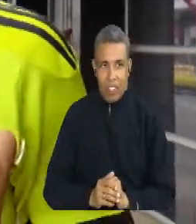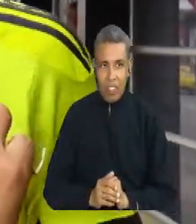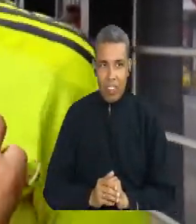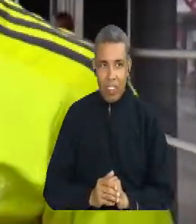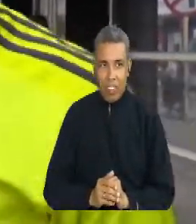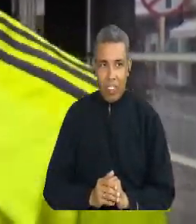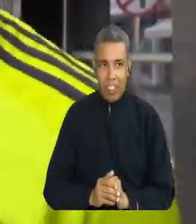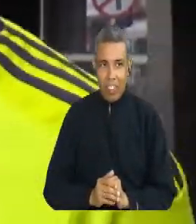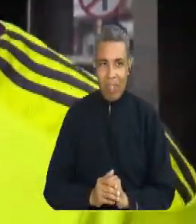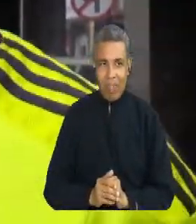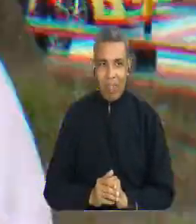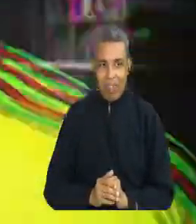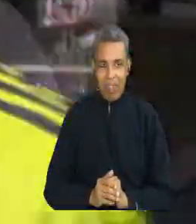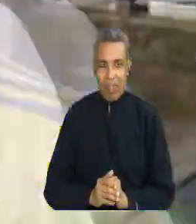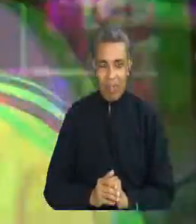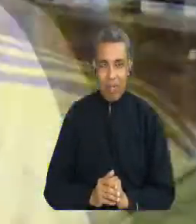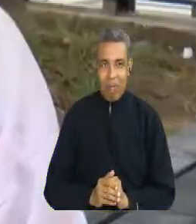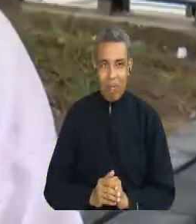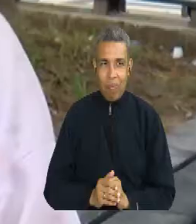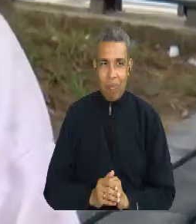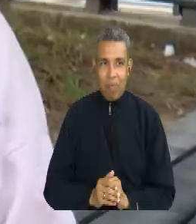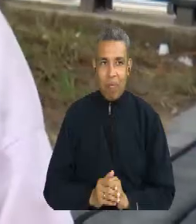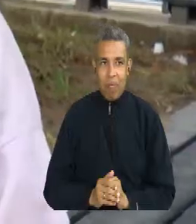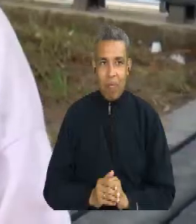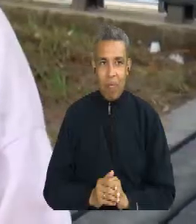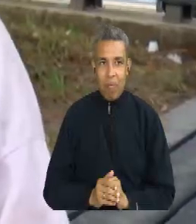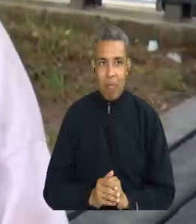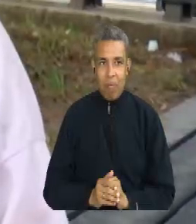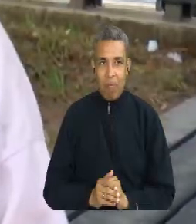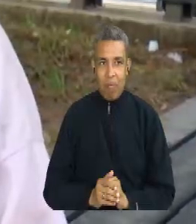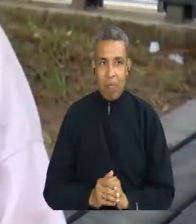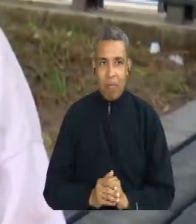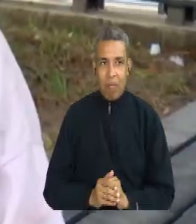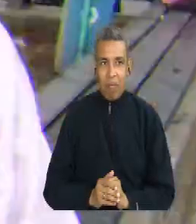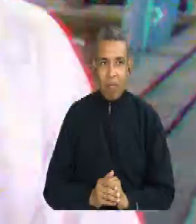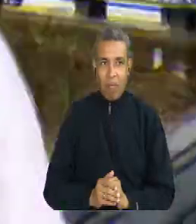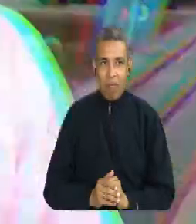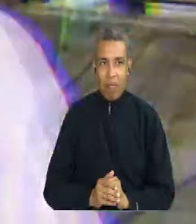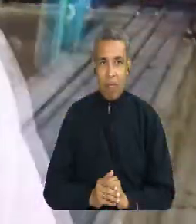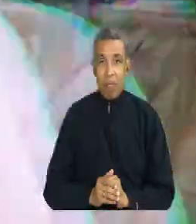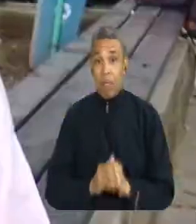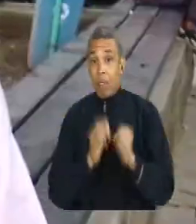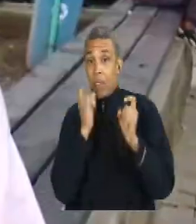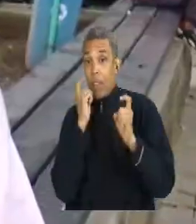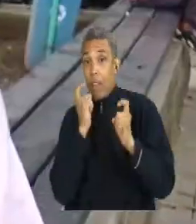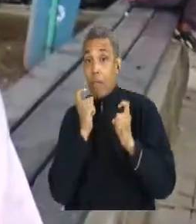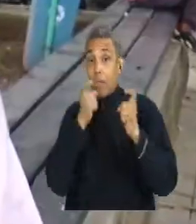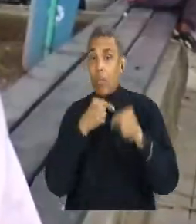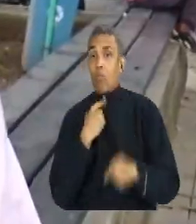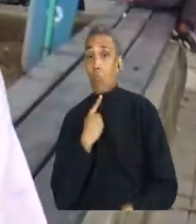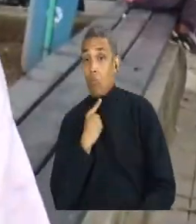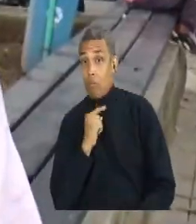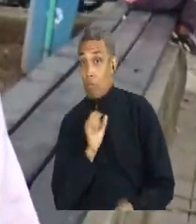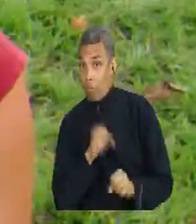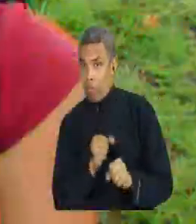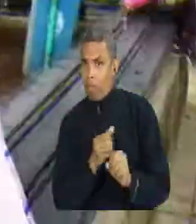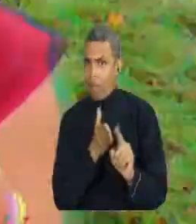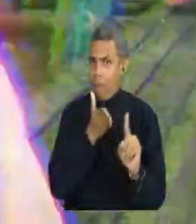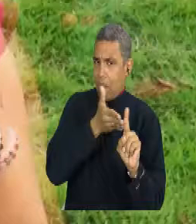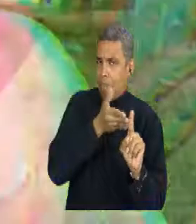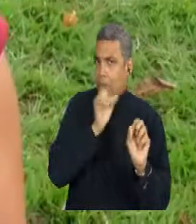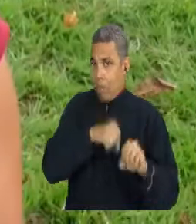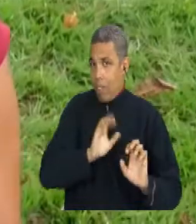dudo. Ahí está. Que a uno le guste, si no le gusta no me puede enamorarla. Pegarlo. Ya,